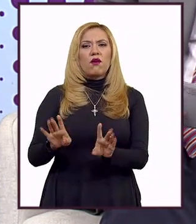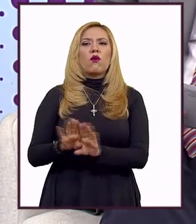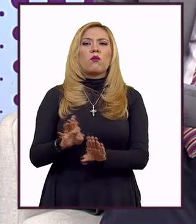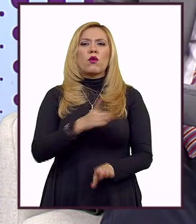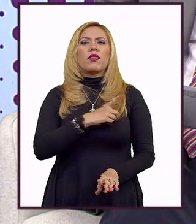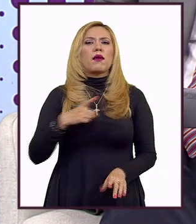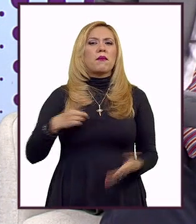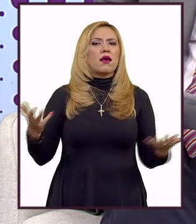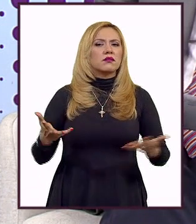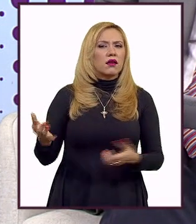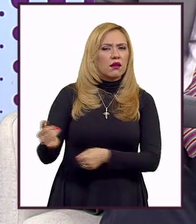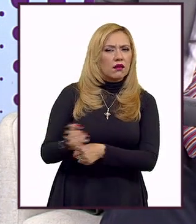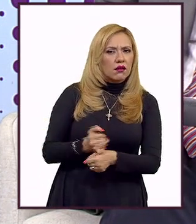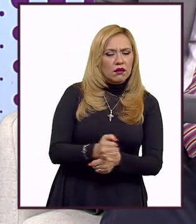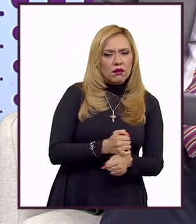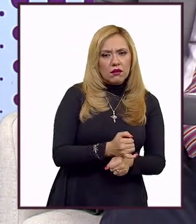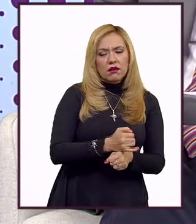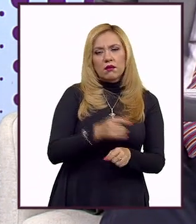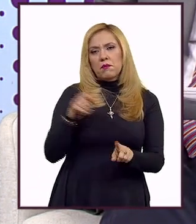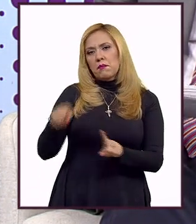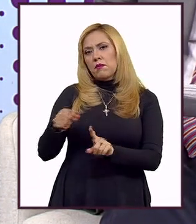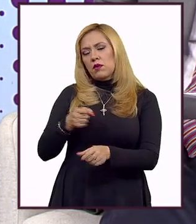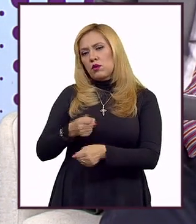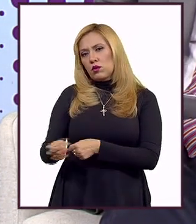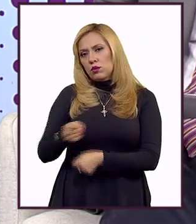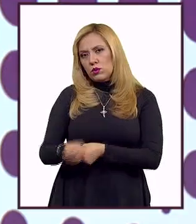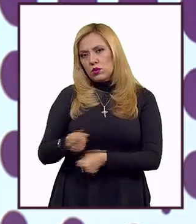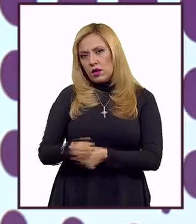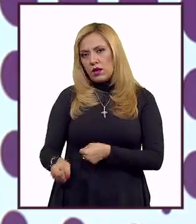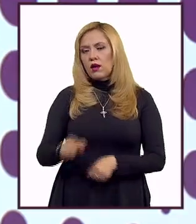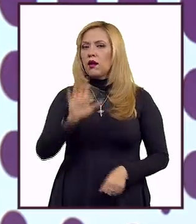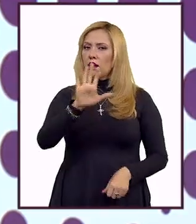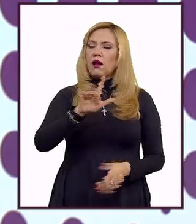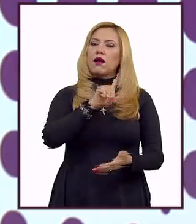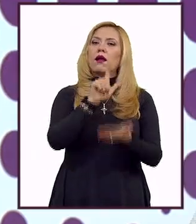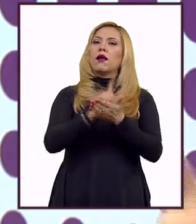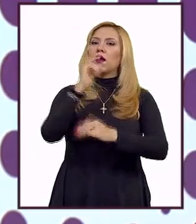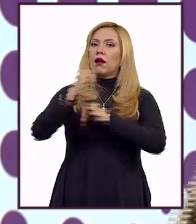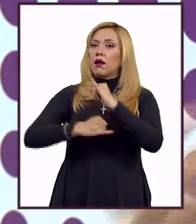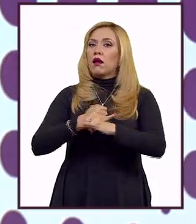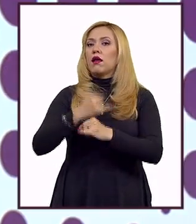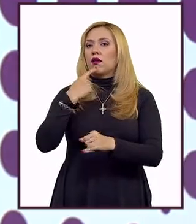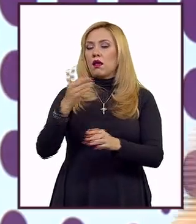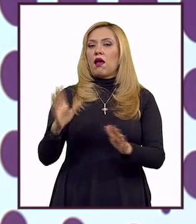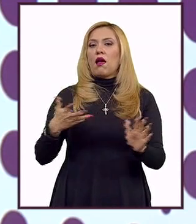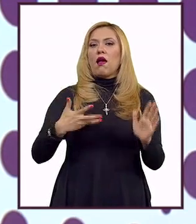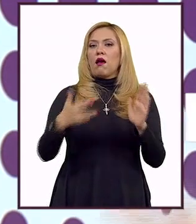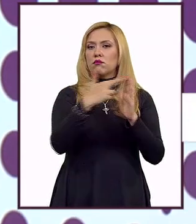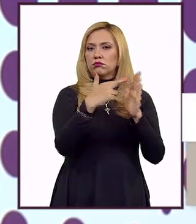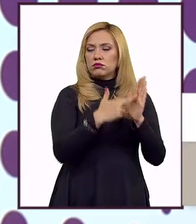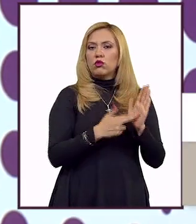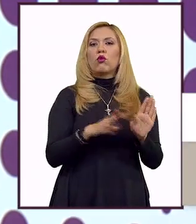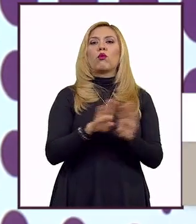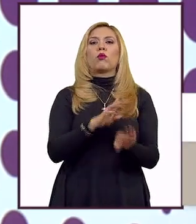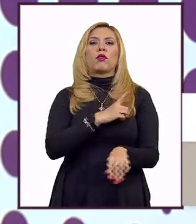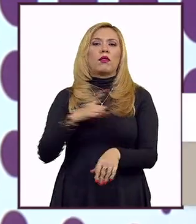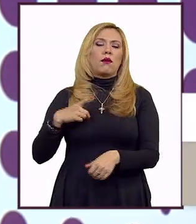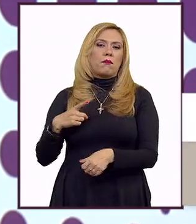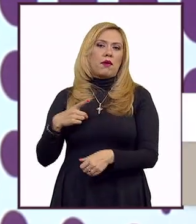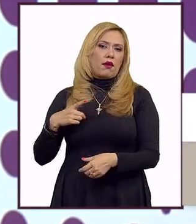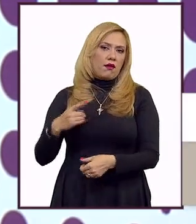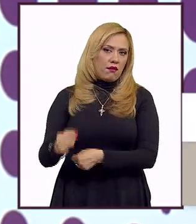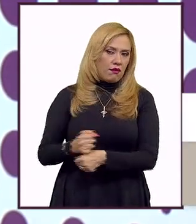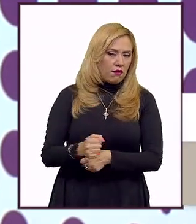llevar a cabo una investigación en el caso de tortura? Bueno, ya los tratados internacionales establecen varias pautas sobre cómo se deben llevar a cabo este